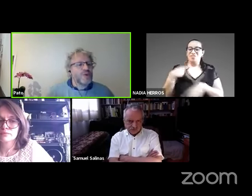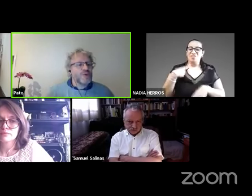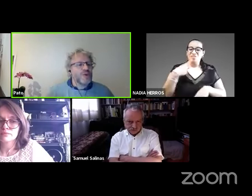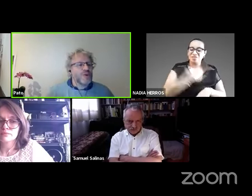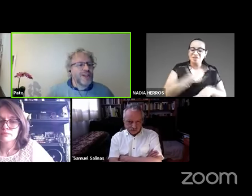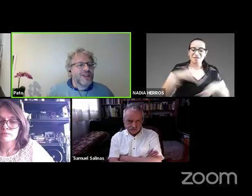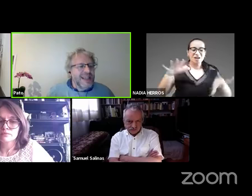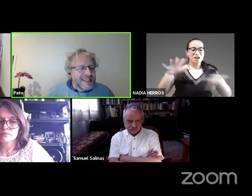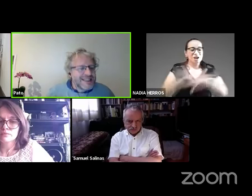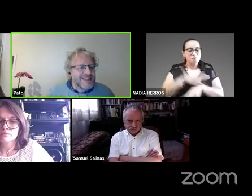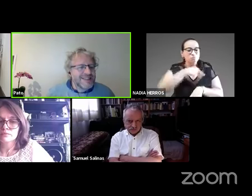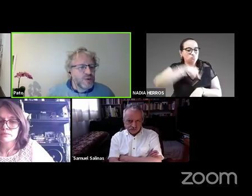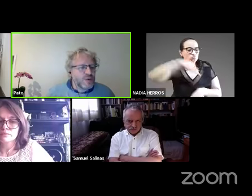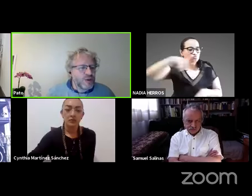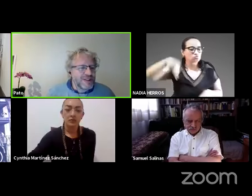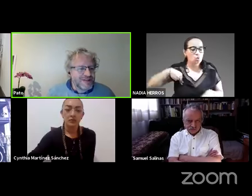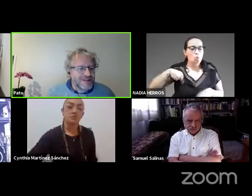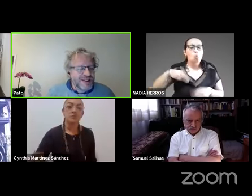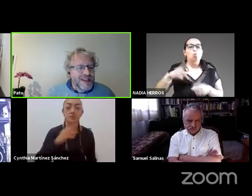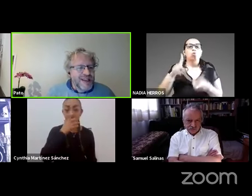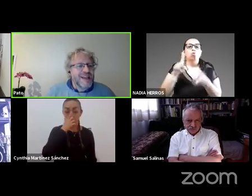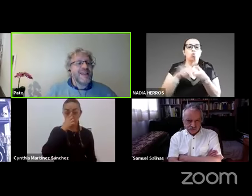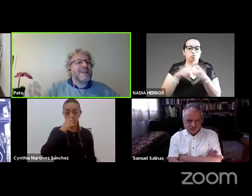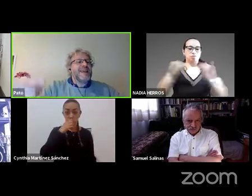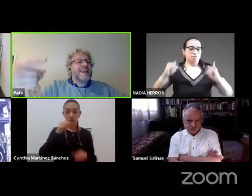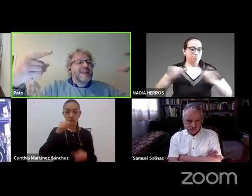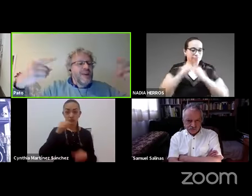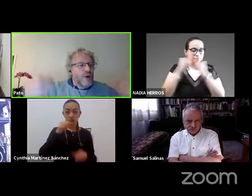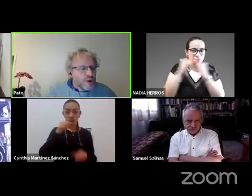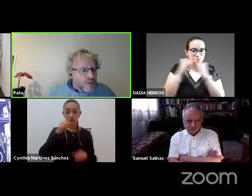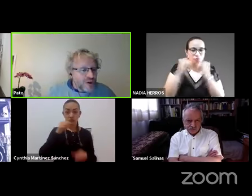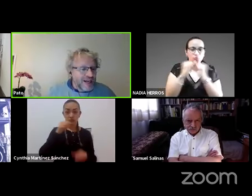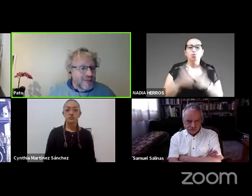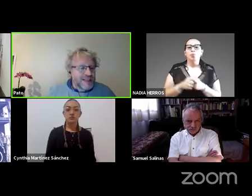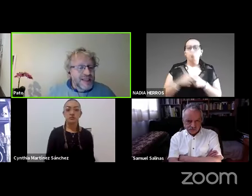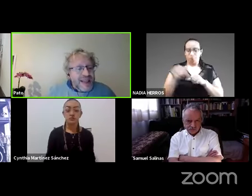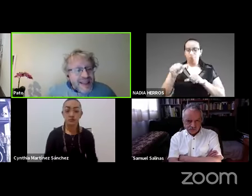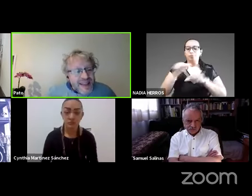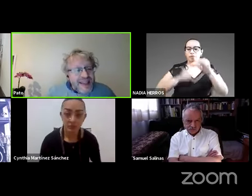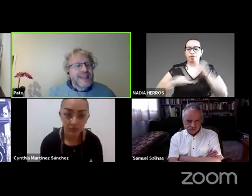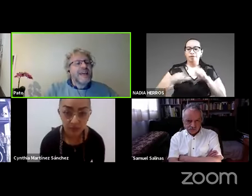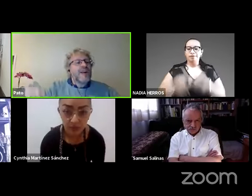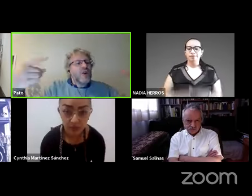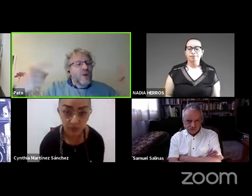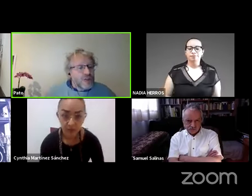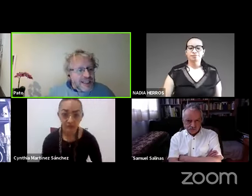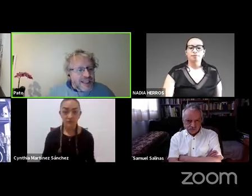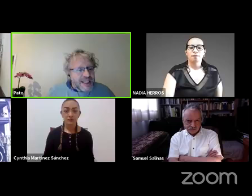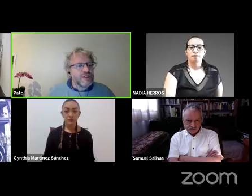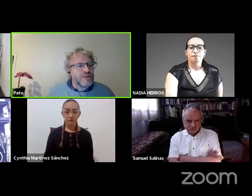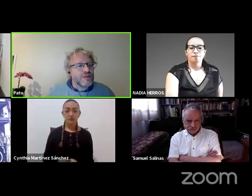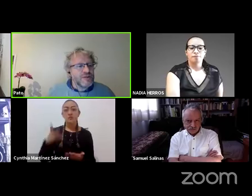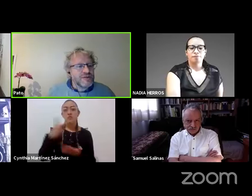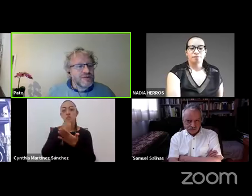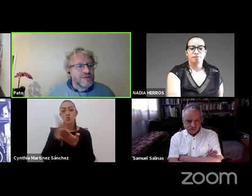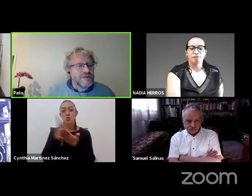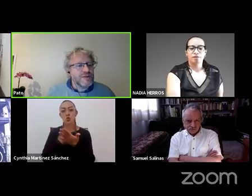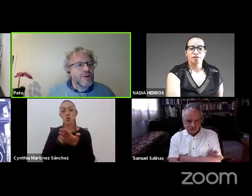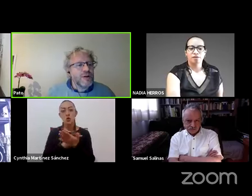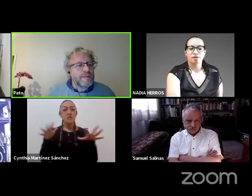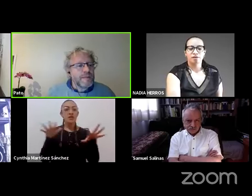Cambiamos nosotros desde las instituciones, desde los programas, desde los